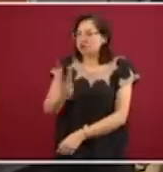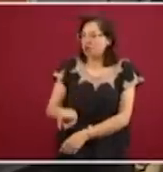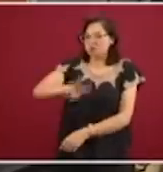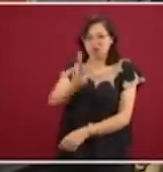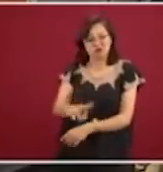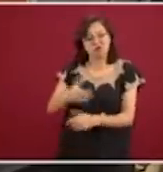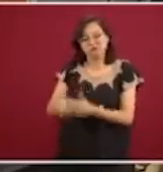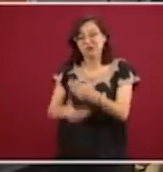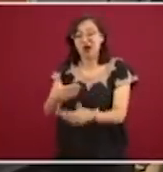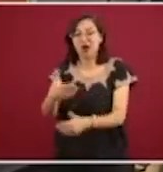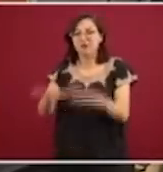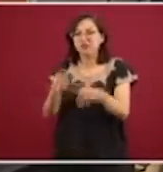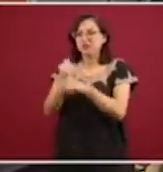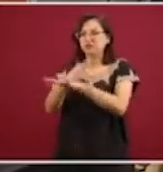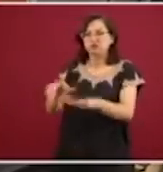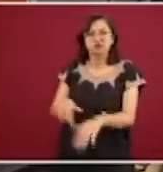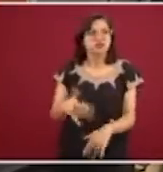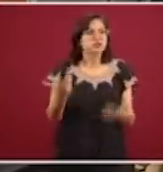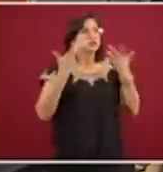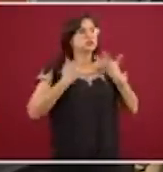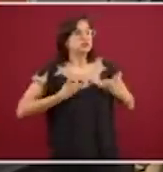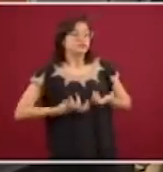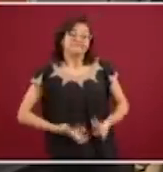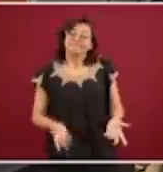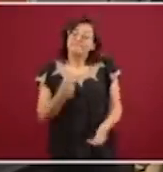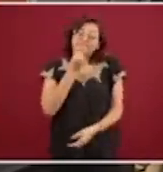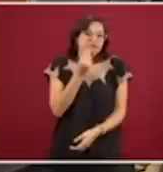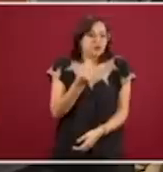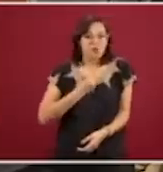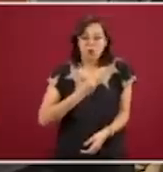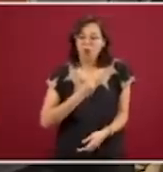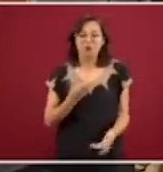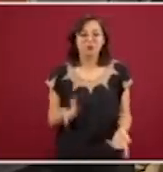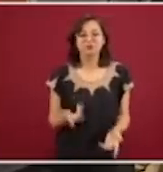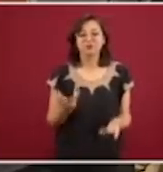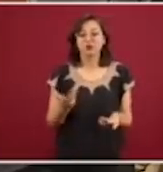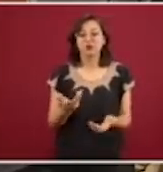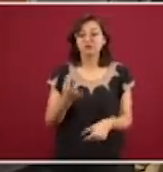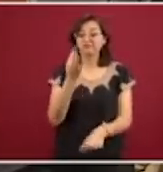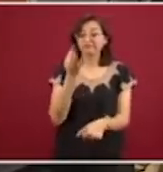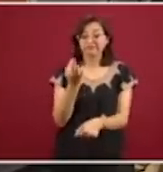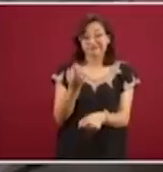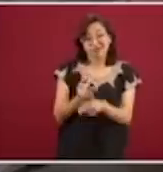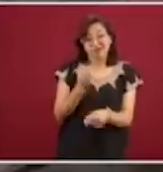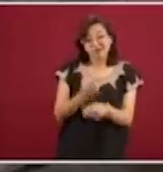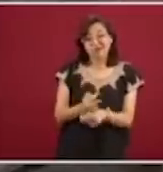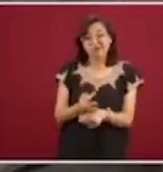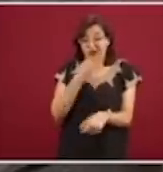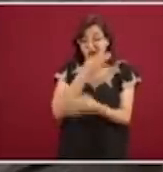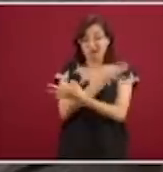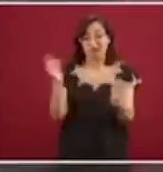la información no es agradable. Por ejemplo, que aquí, digamos, es irremediable que llegue la fase